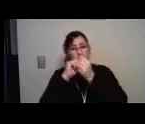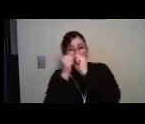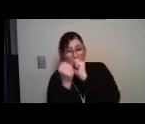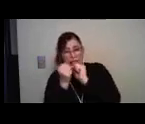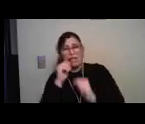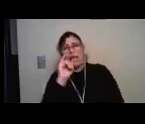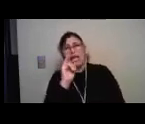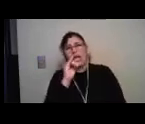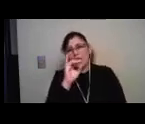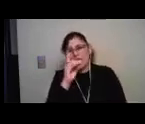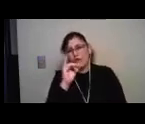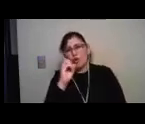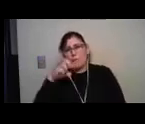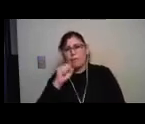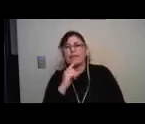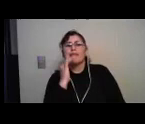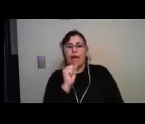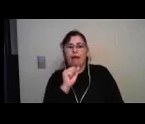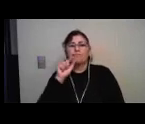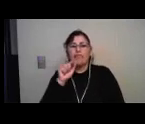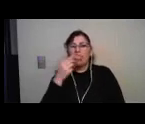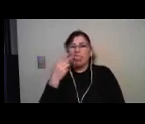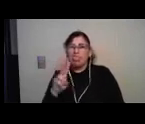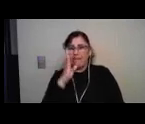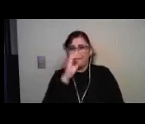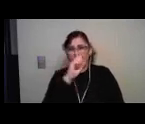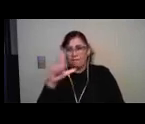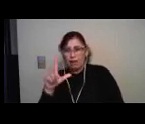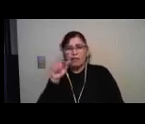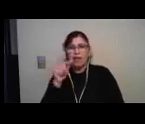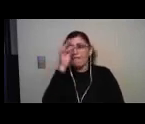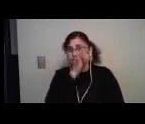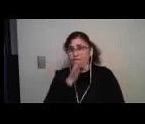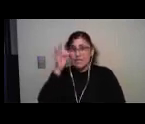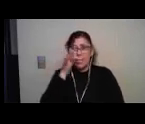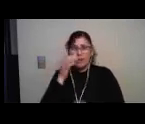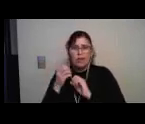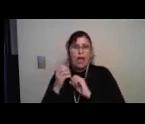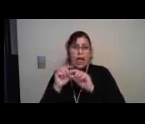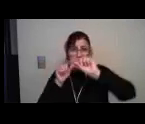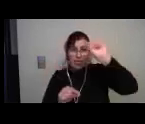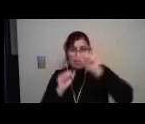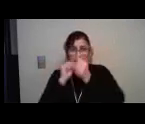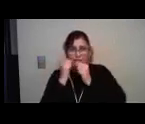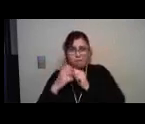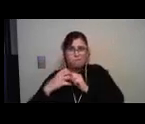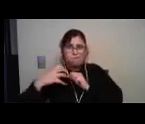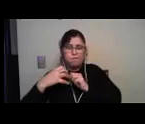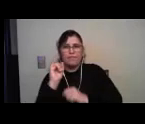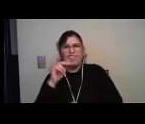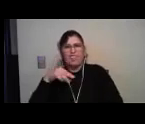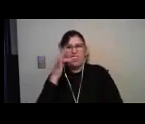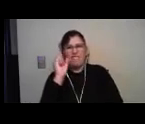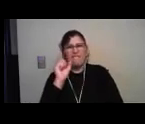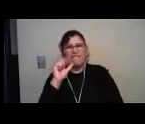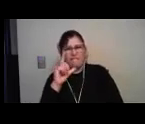donde hay una inflamación del nervio facial, ¿ya? Y que se produce cuando las personas se